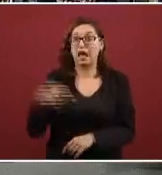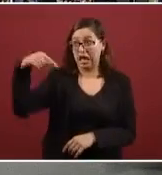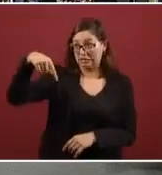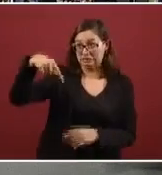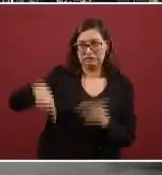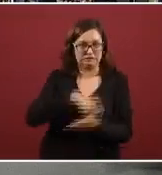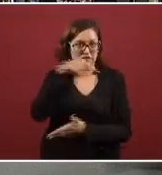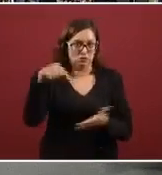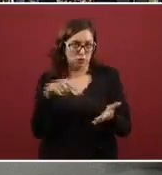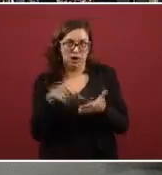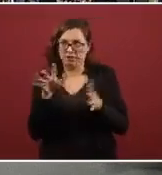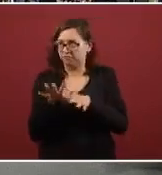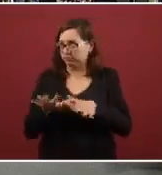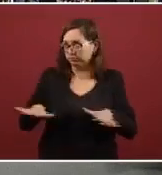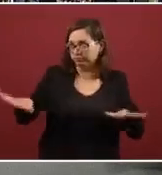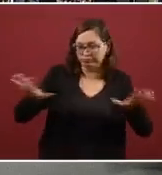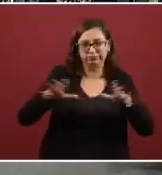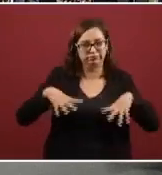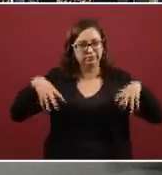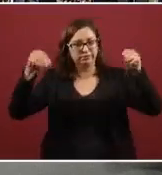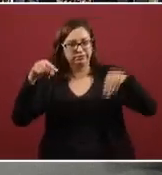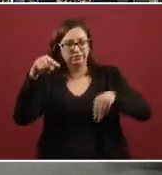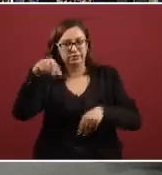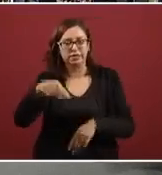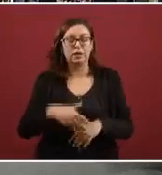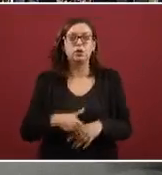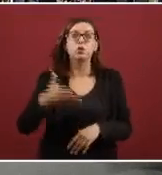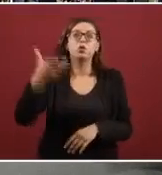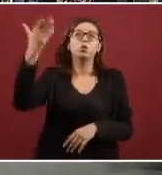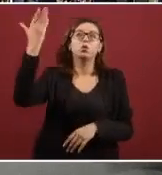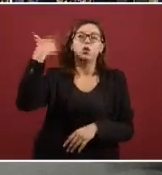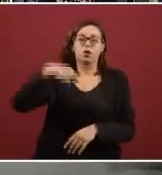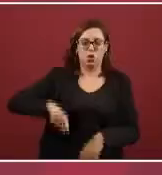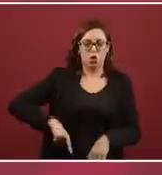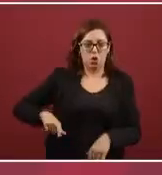tenía antes un gobernador